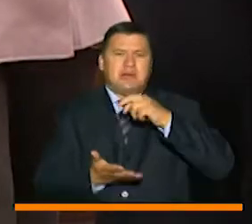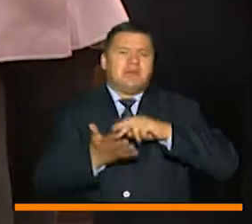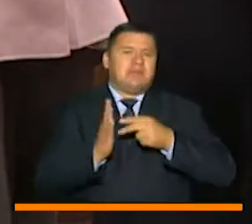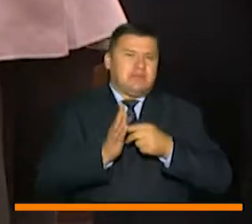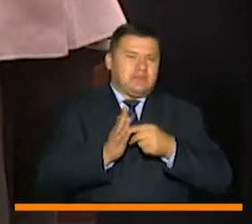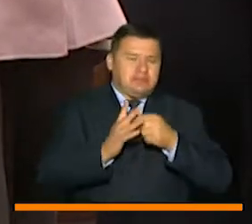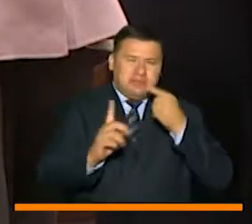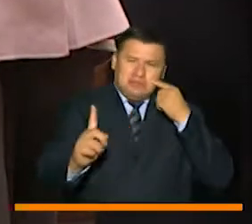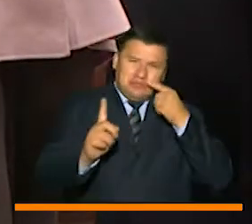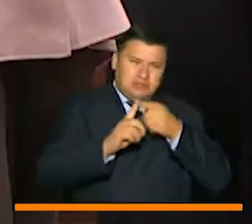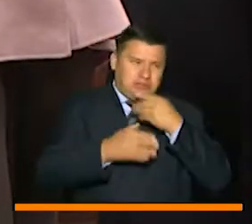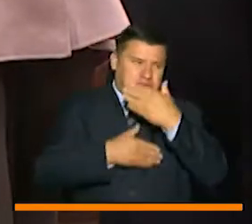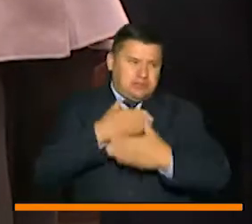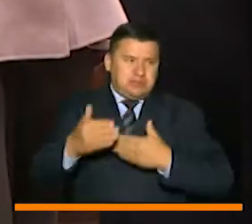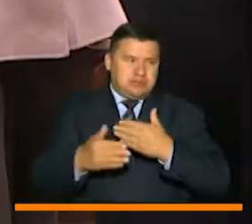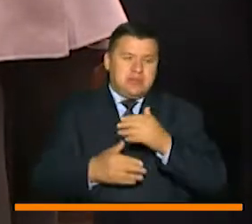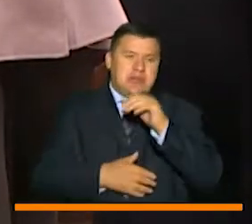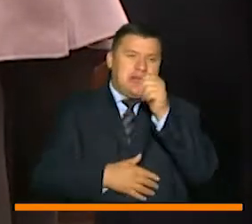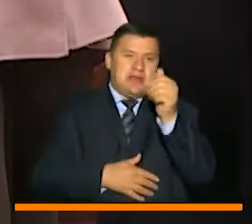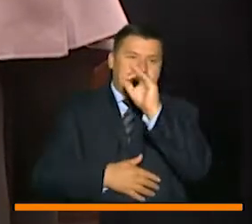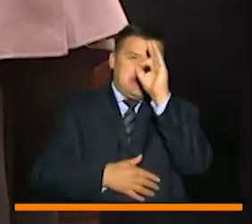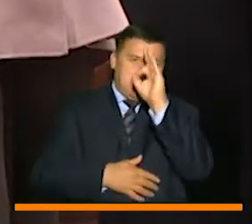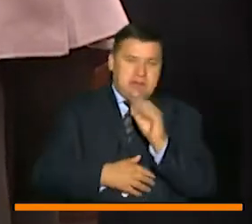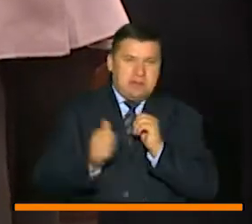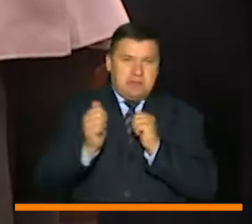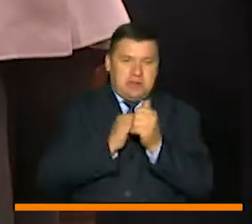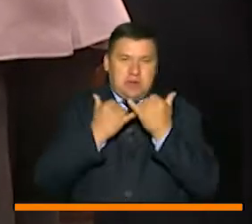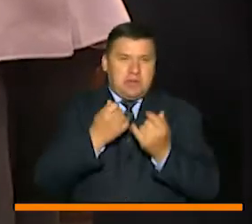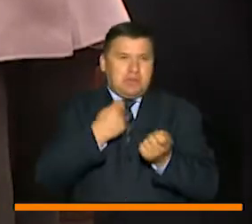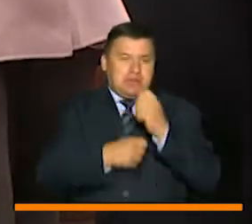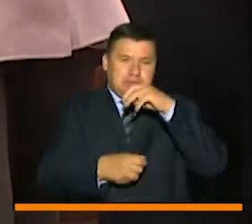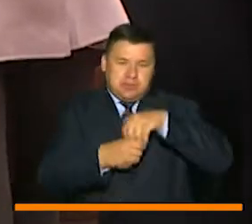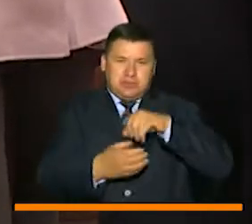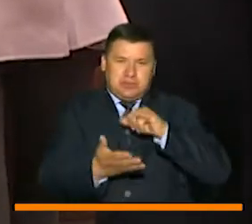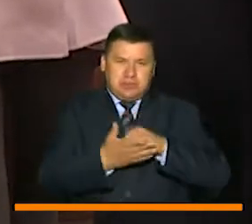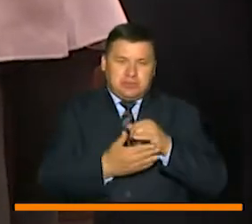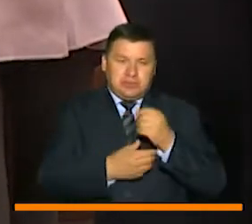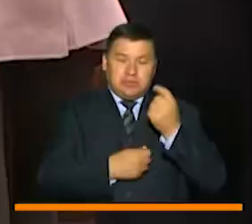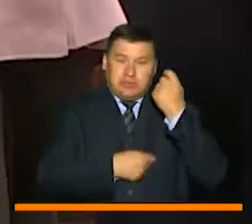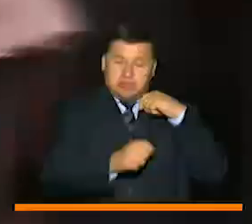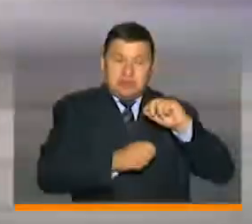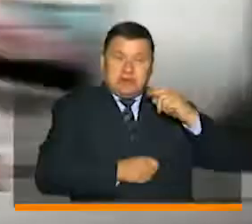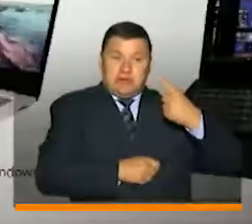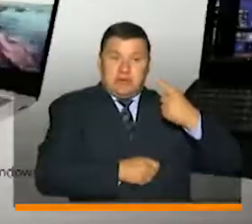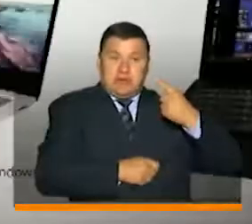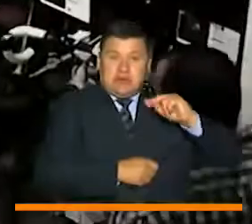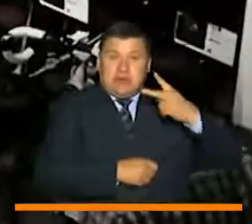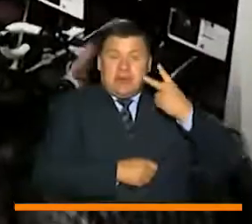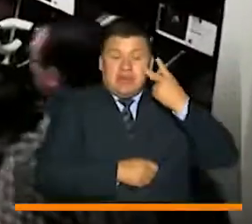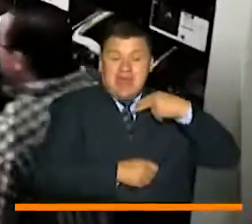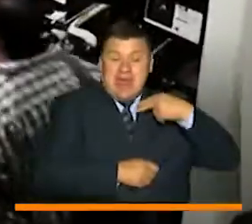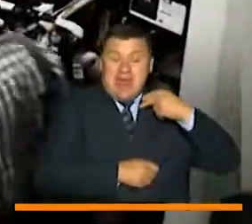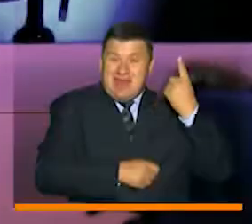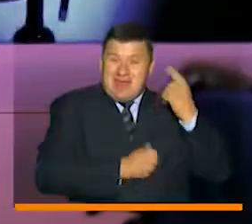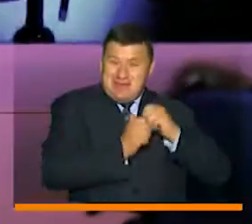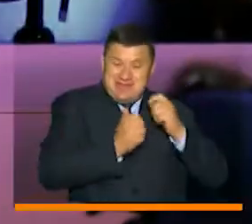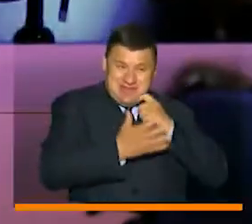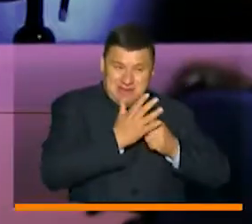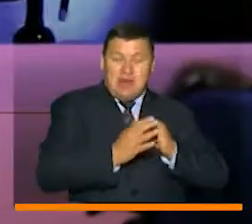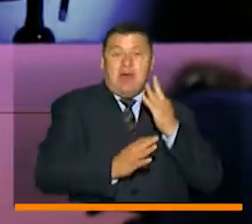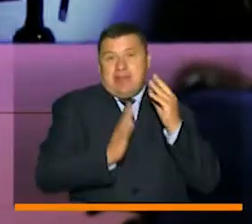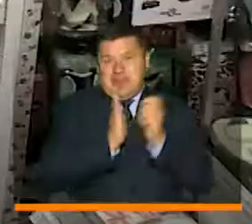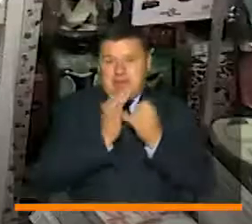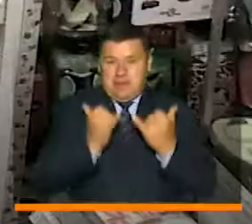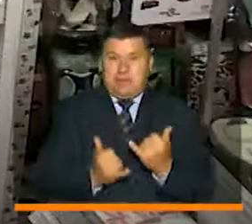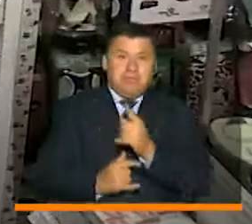el camino que tenemos por delante, es un 10% superior a lo que vendimos en el segundo día sin IVA anterior. La Asociación